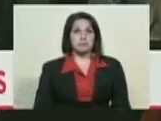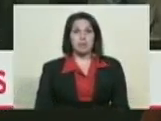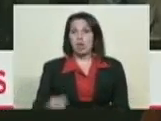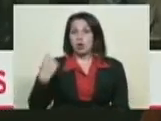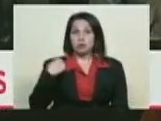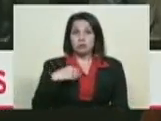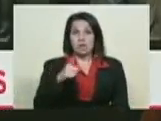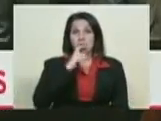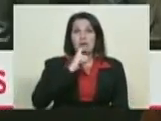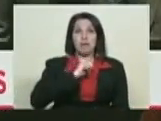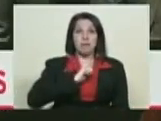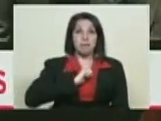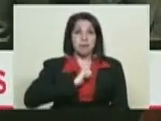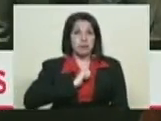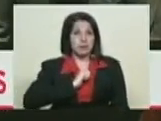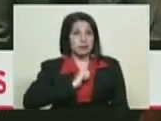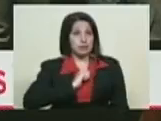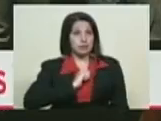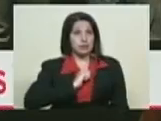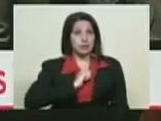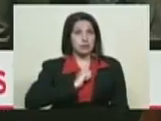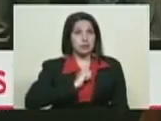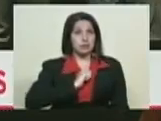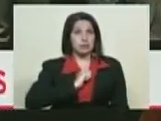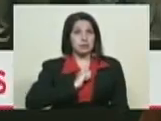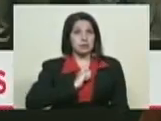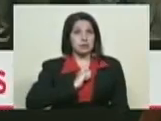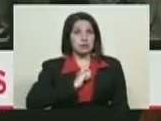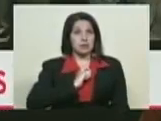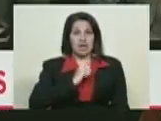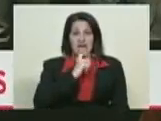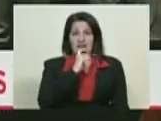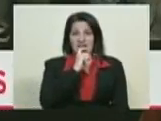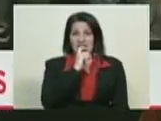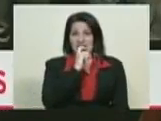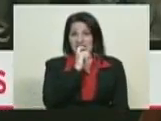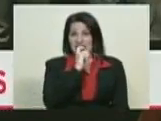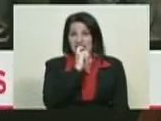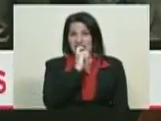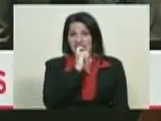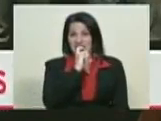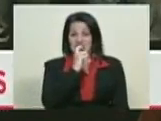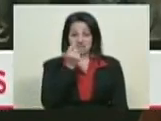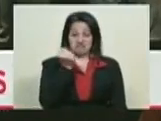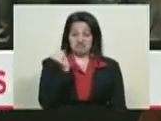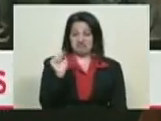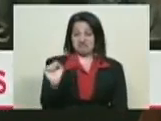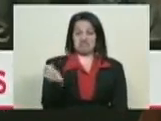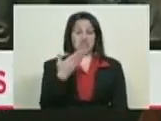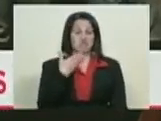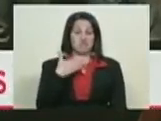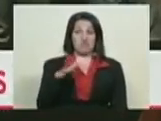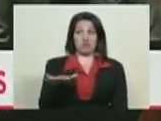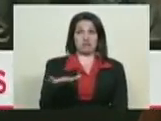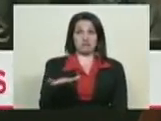Nos tienen envidia. Y hay un racismo social de desprecio.